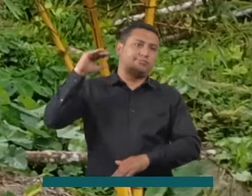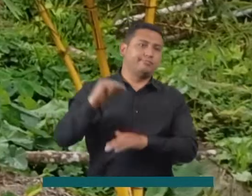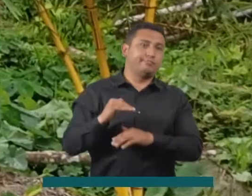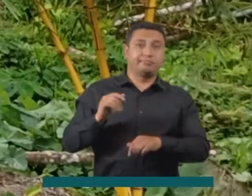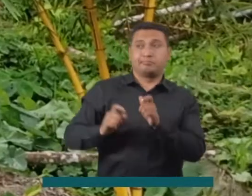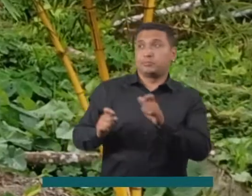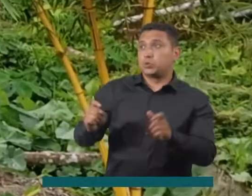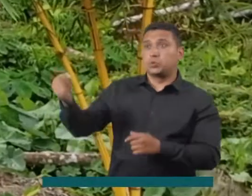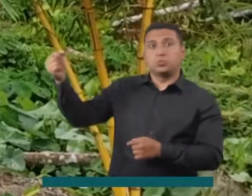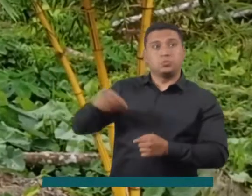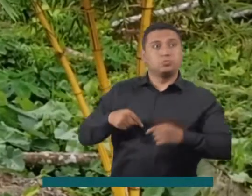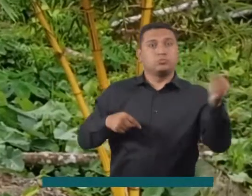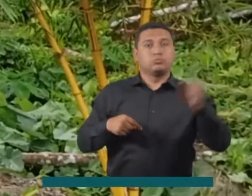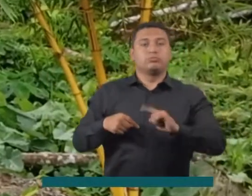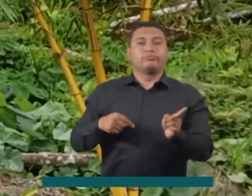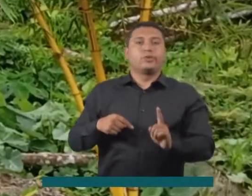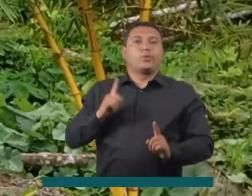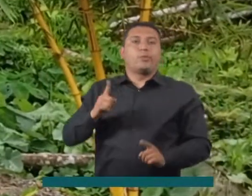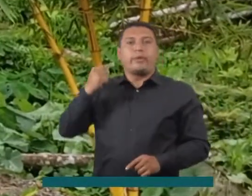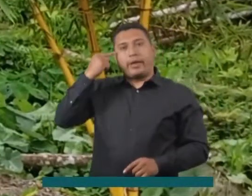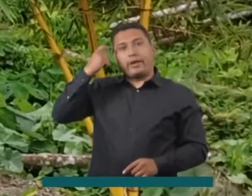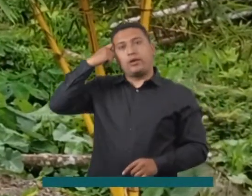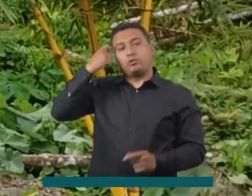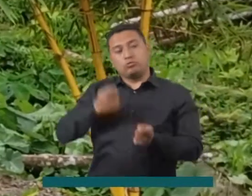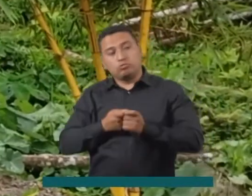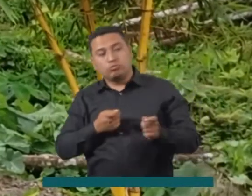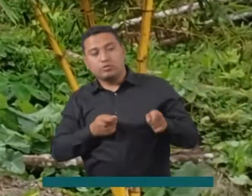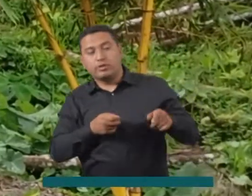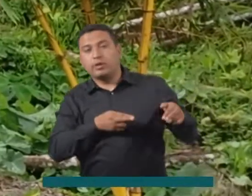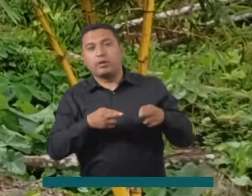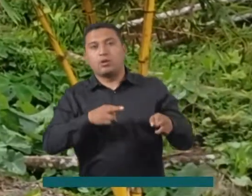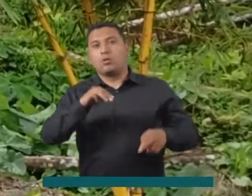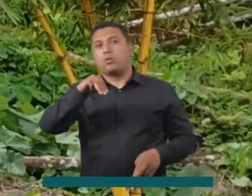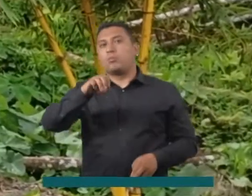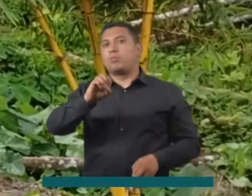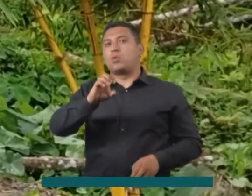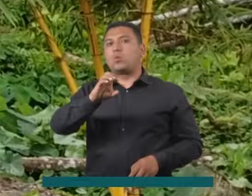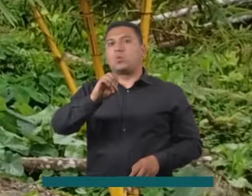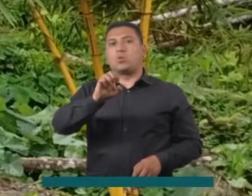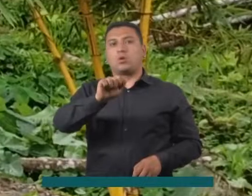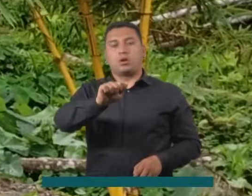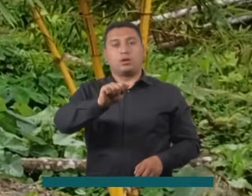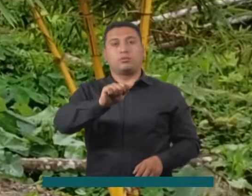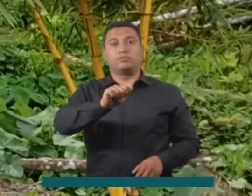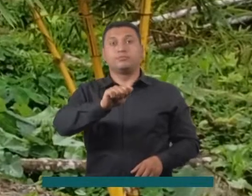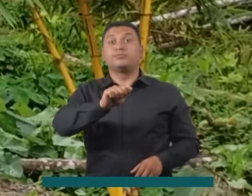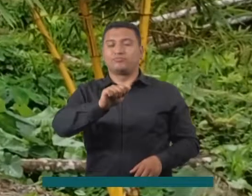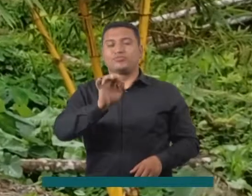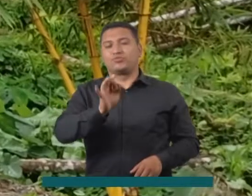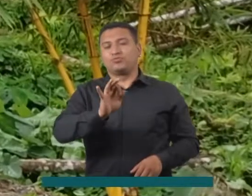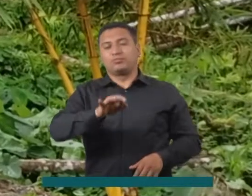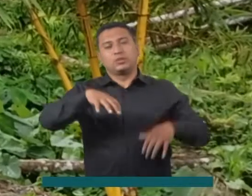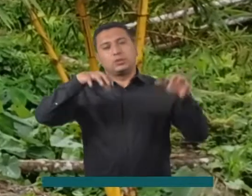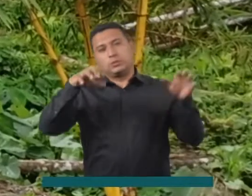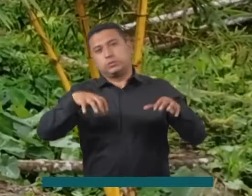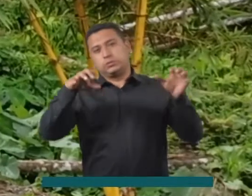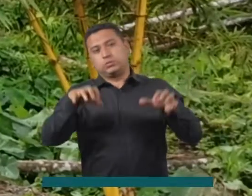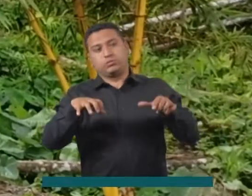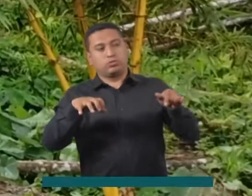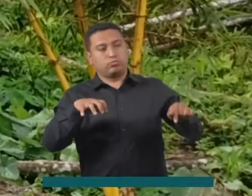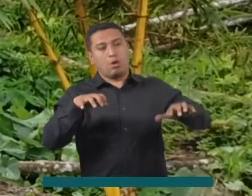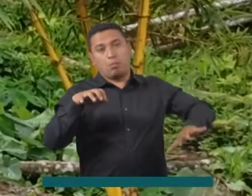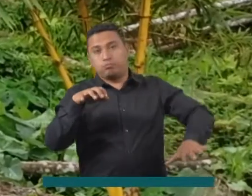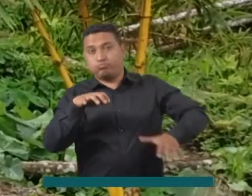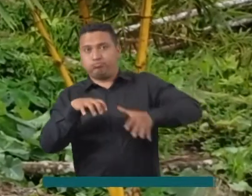no viene por cuestiones, pues por riesgo, porque estamos también cerca al río Mocoa y en temporada invernal el río Mocoa